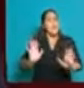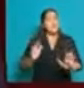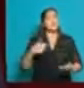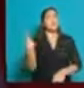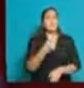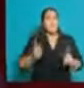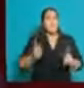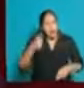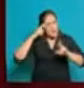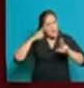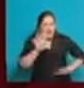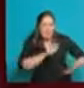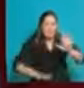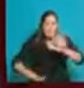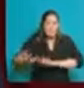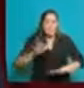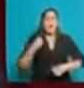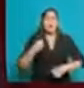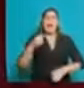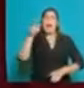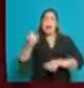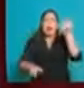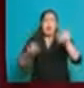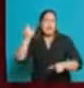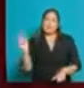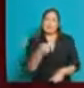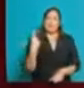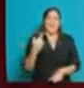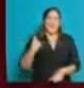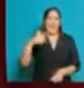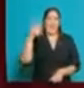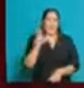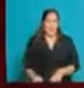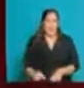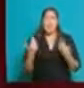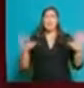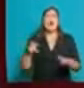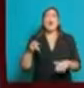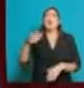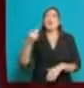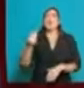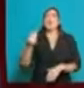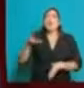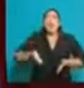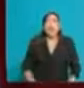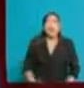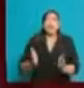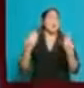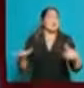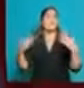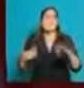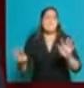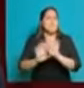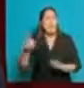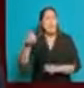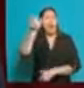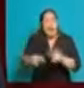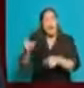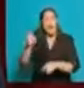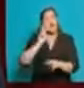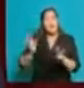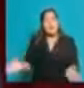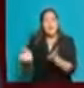estamos generando las condiciones para que cada argentino, no importa el lugar donde haya nacido, pueda proyectar su camino